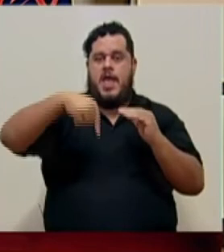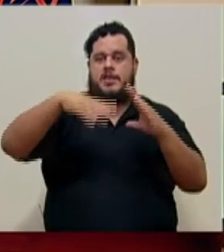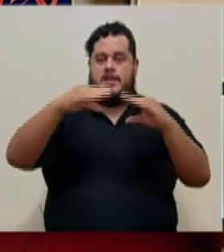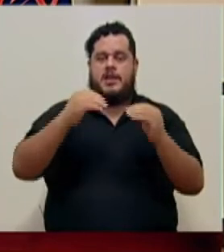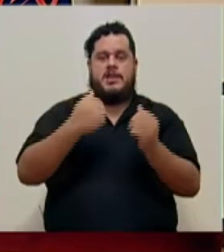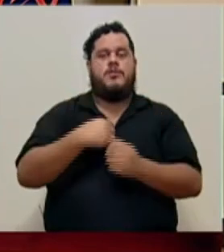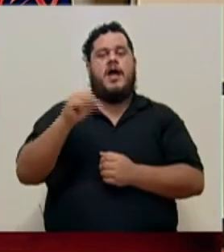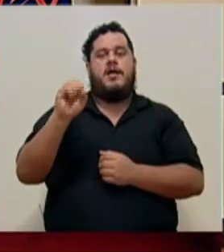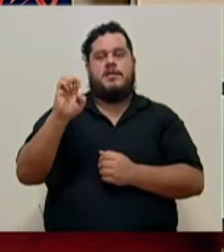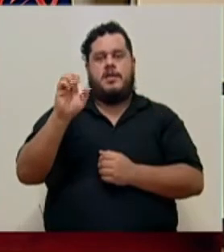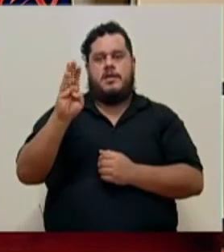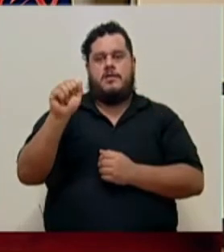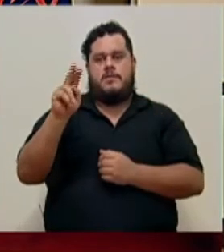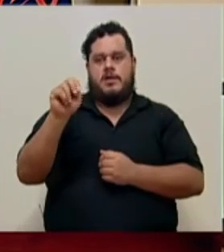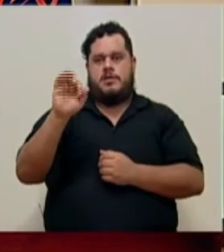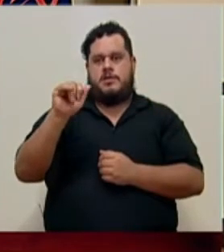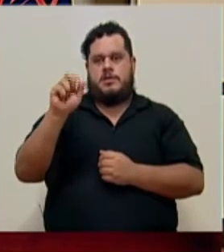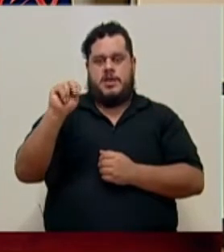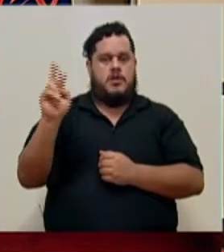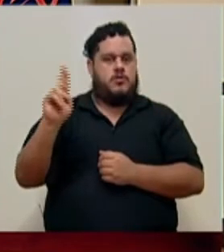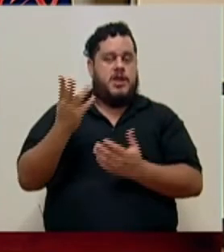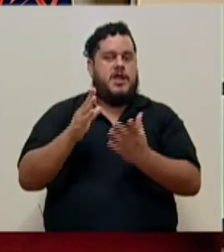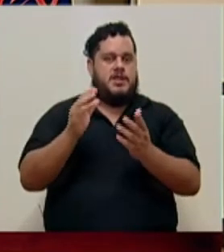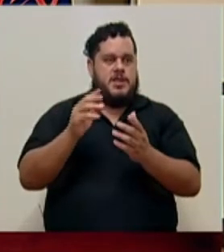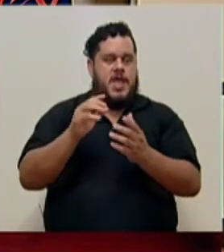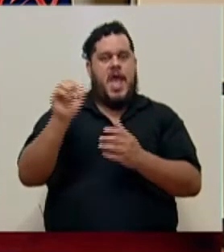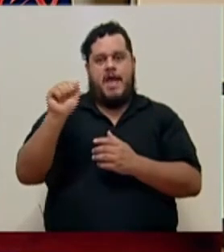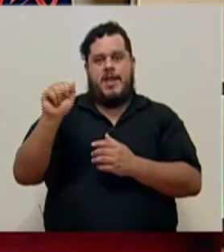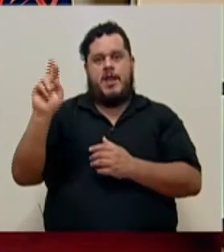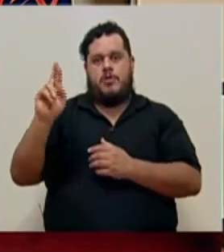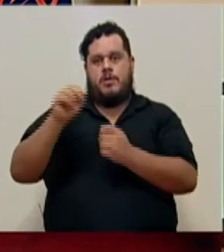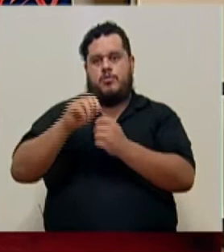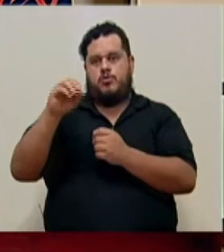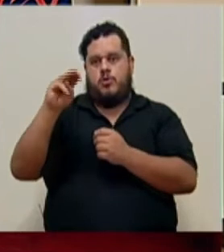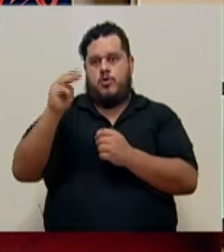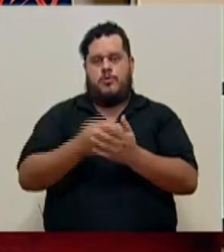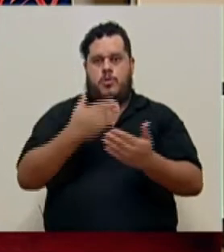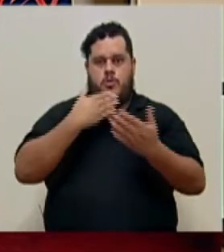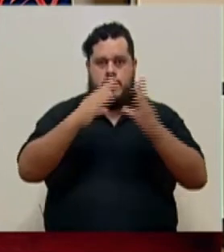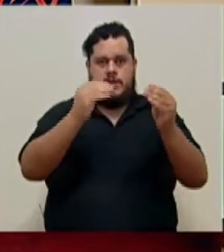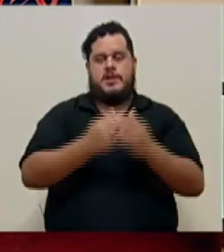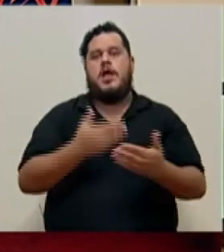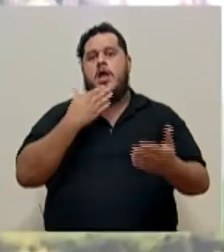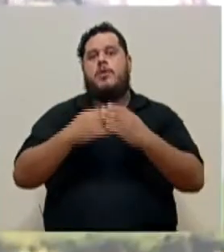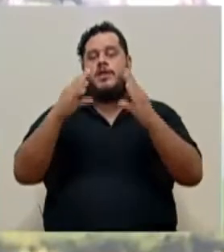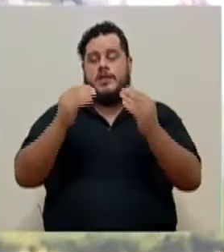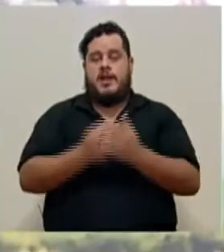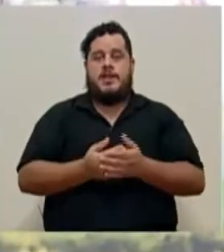con Sebastián Rodríguez, del medio ameliarueda.com. Muy buenas tardes, Sebastián. Buenas tardes, señor